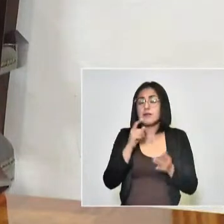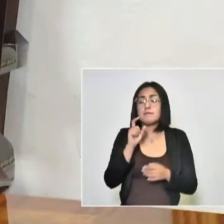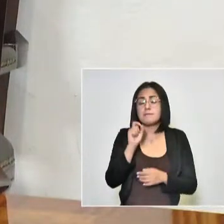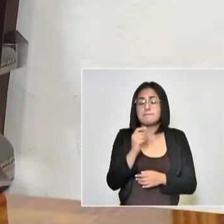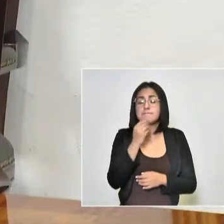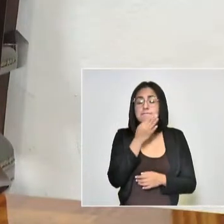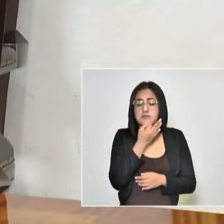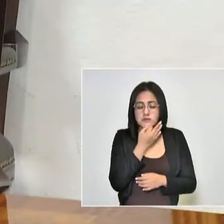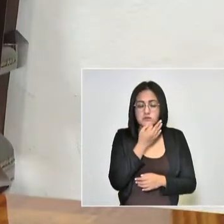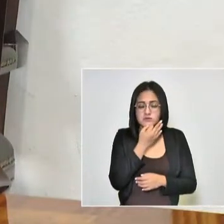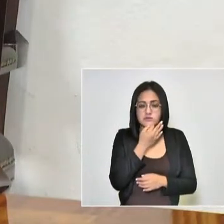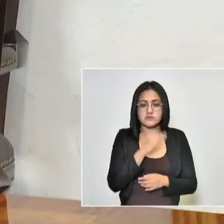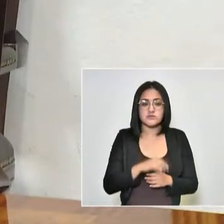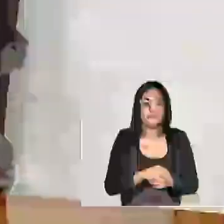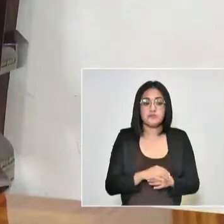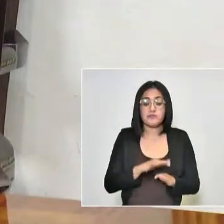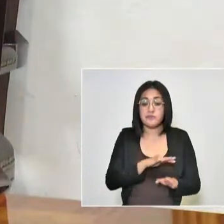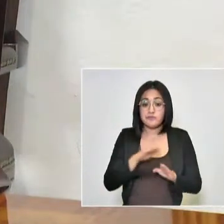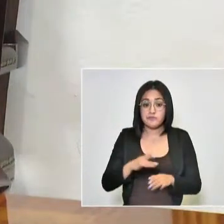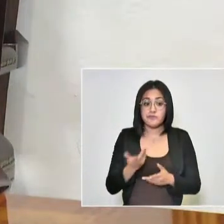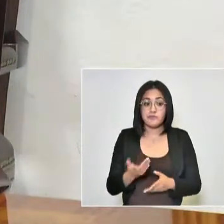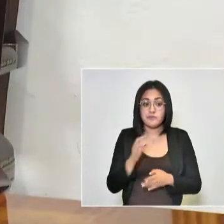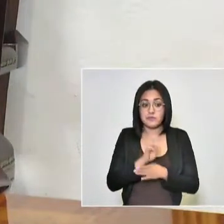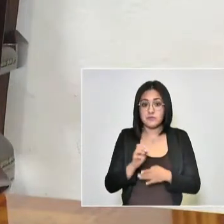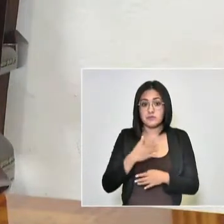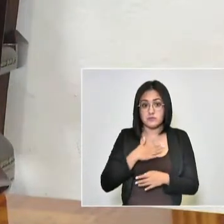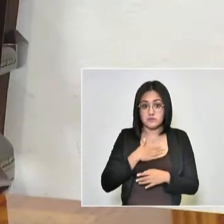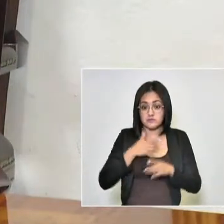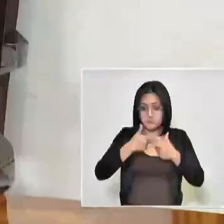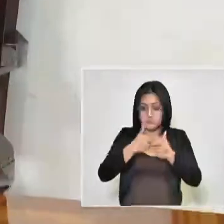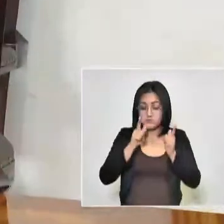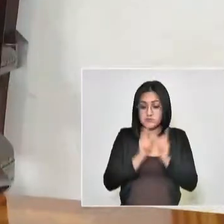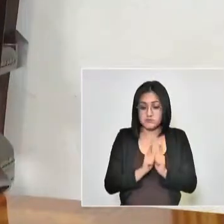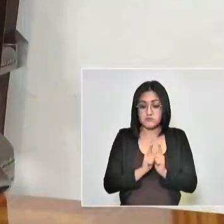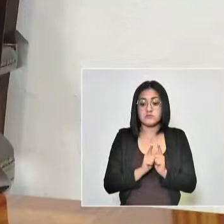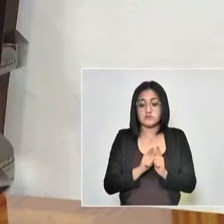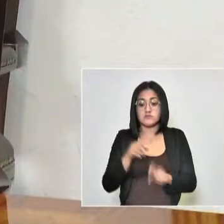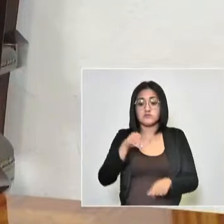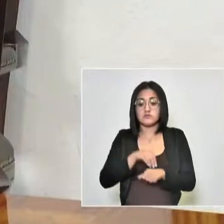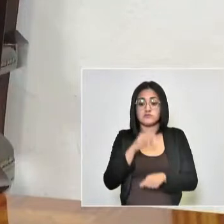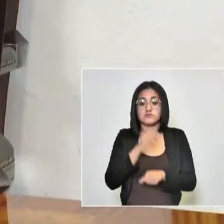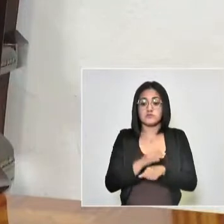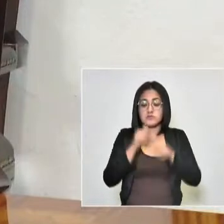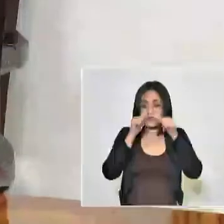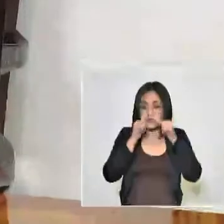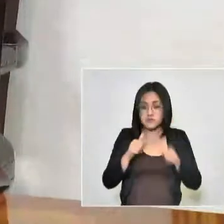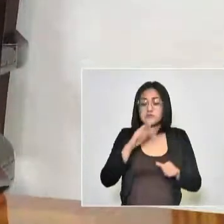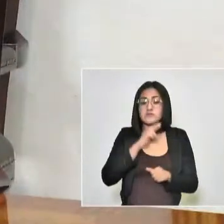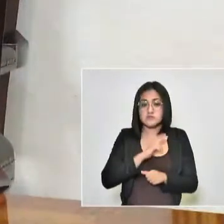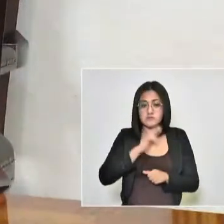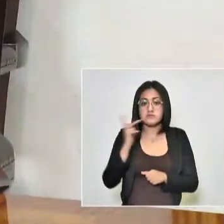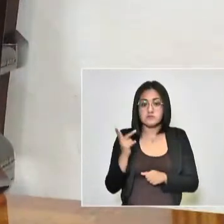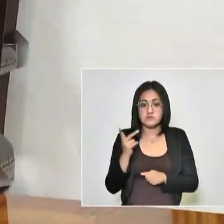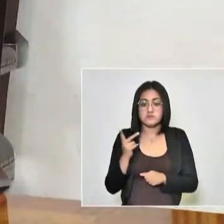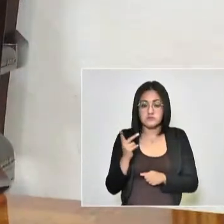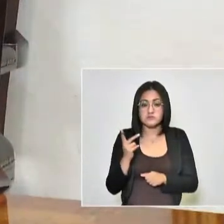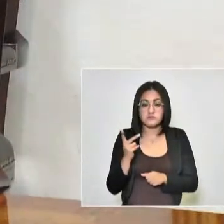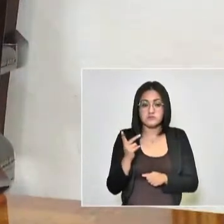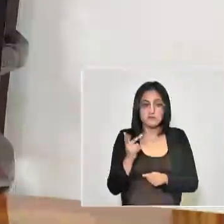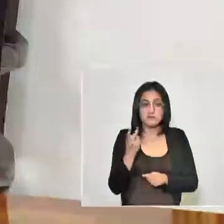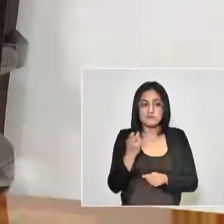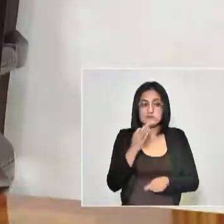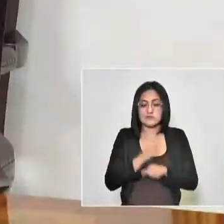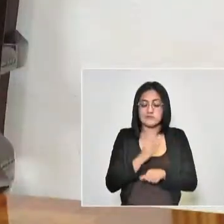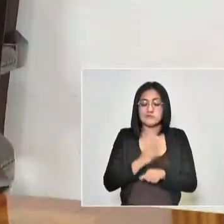gobernador. Entonces, nuestras brigadas están dispuestas en los puntos de atención prioritaria. Ellos